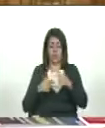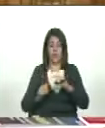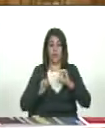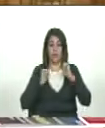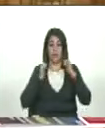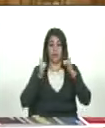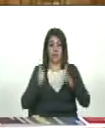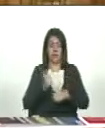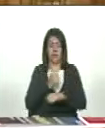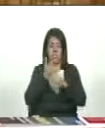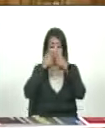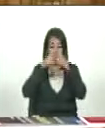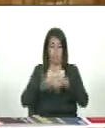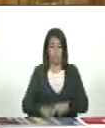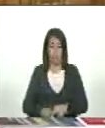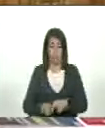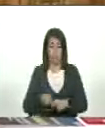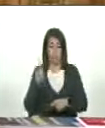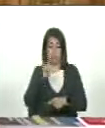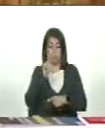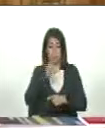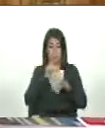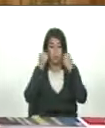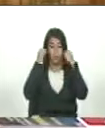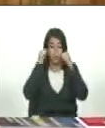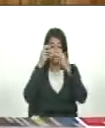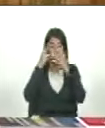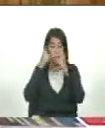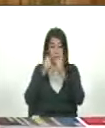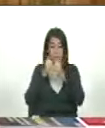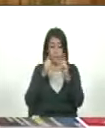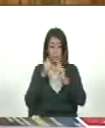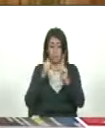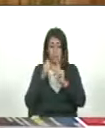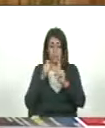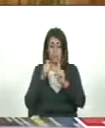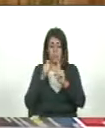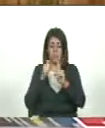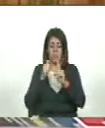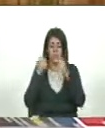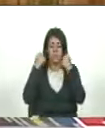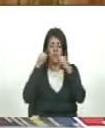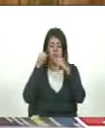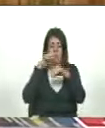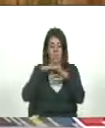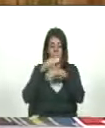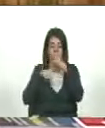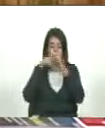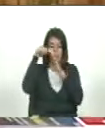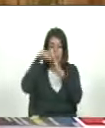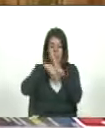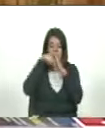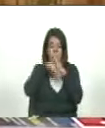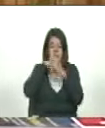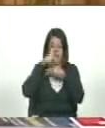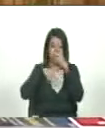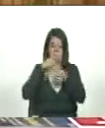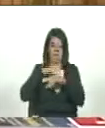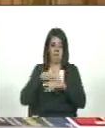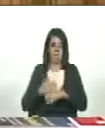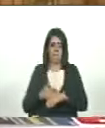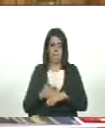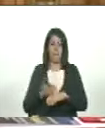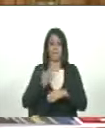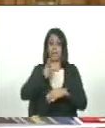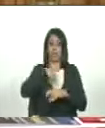inicio, el presupuesto no es un ejercicio administrativo, no, es un ejercicio profundamente político.